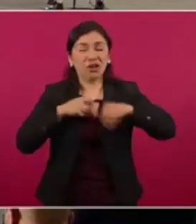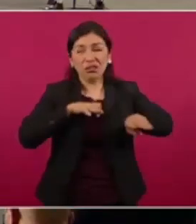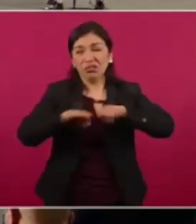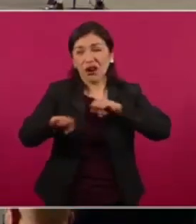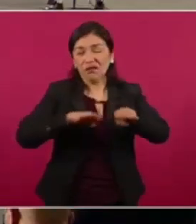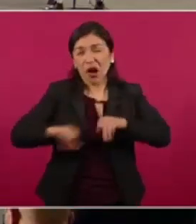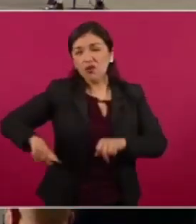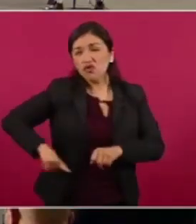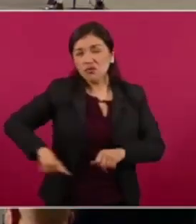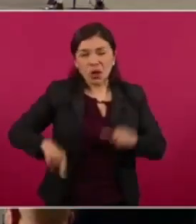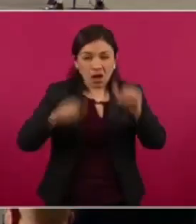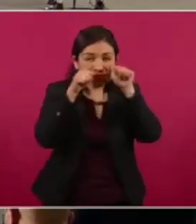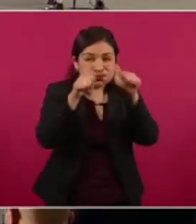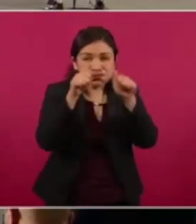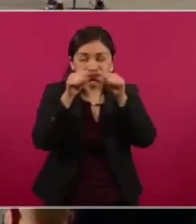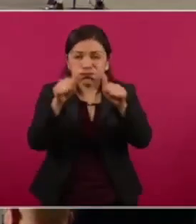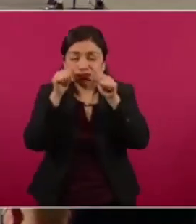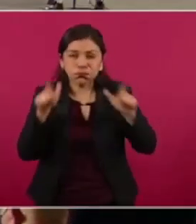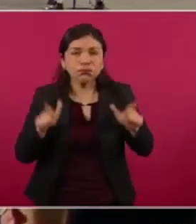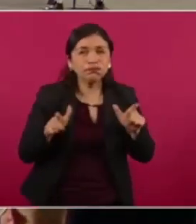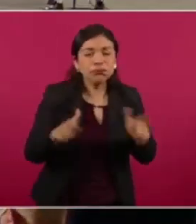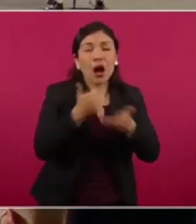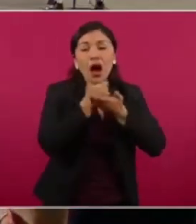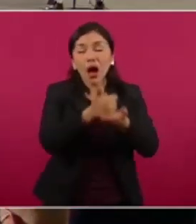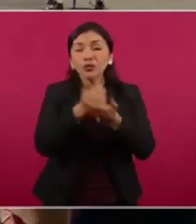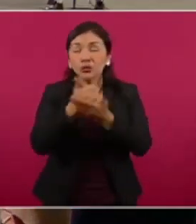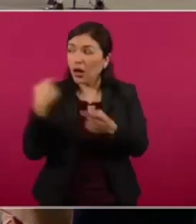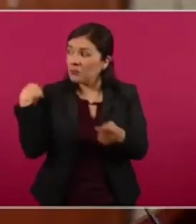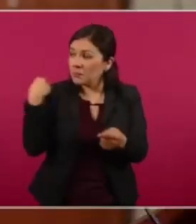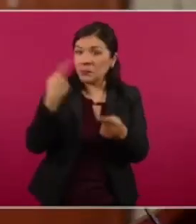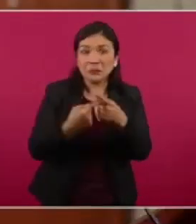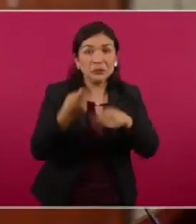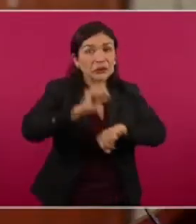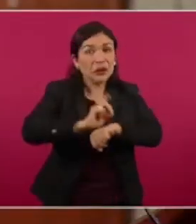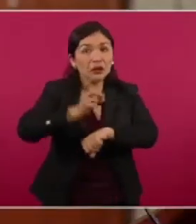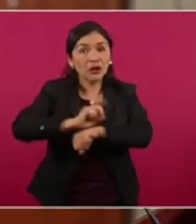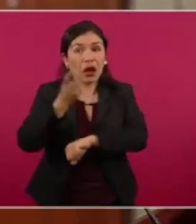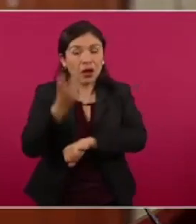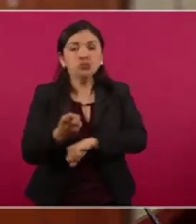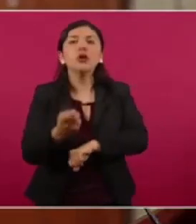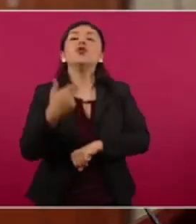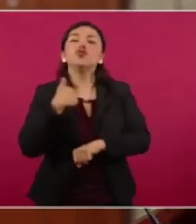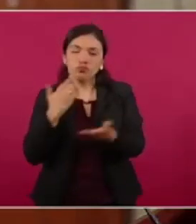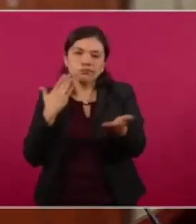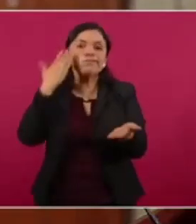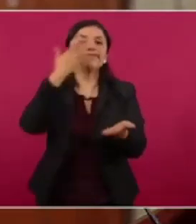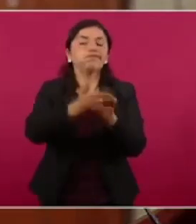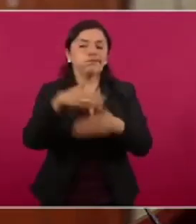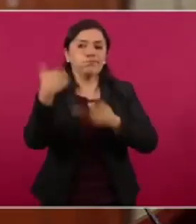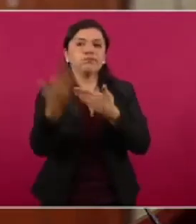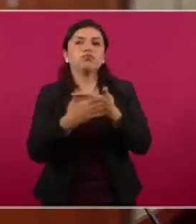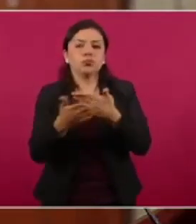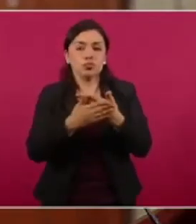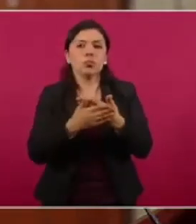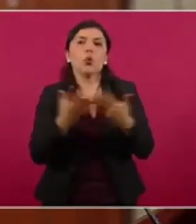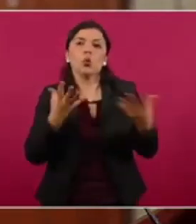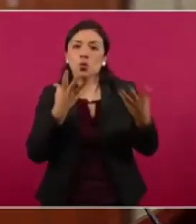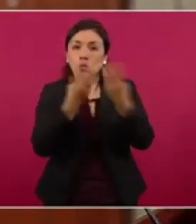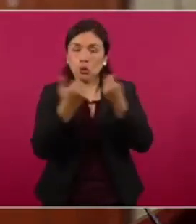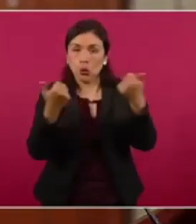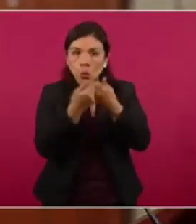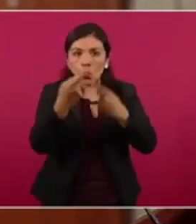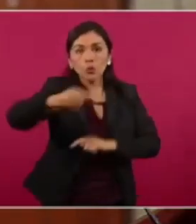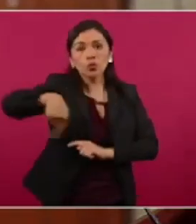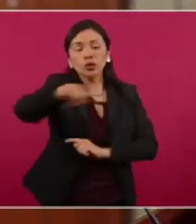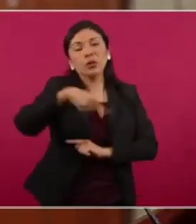han estado ayudando en estos días. Y vamos a estar allá, repito, con ustedes en